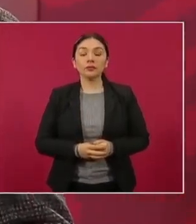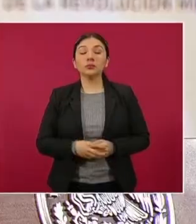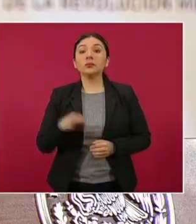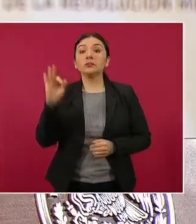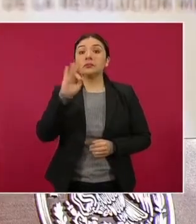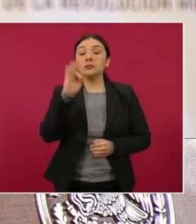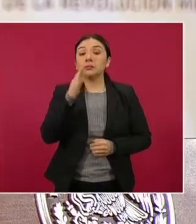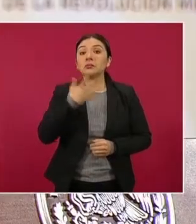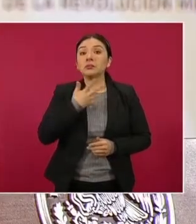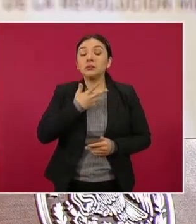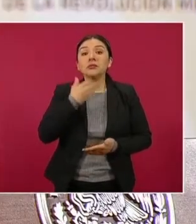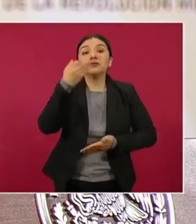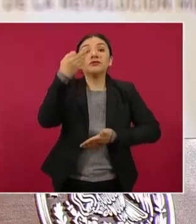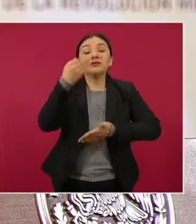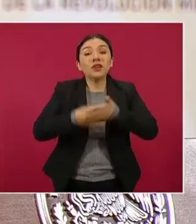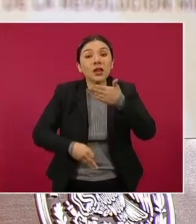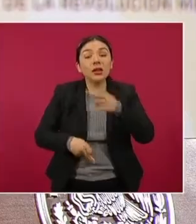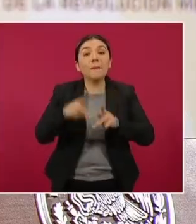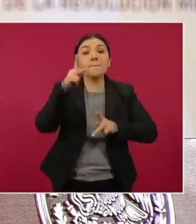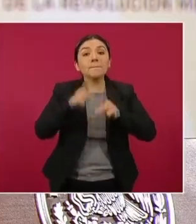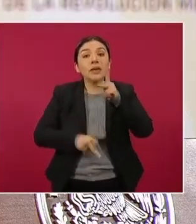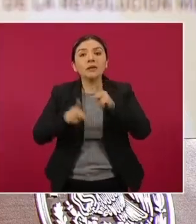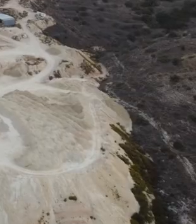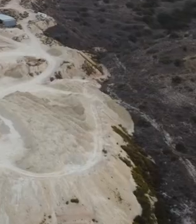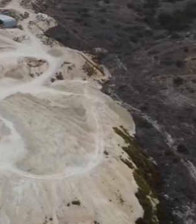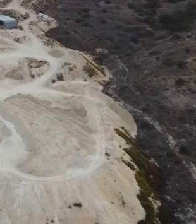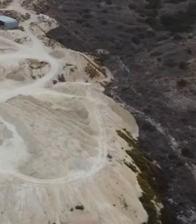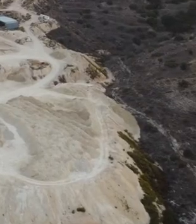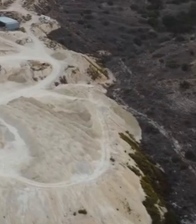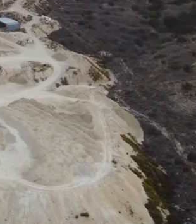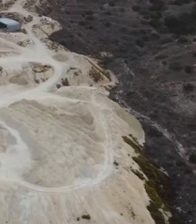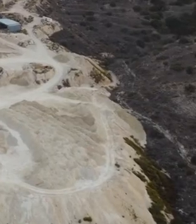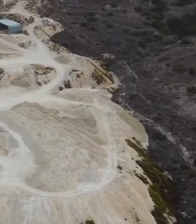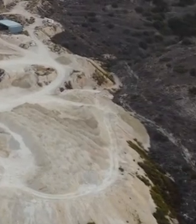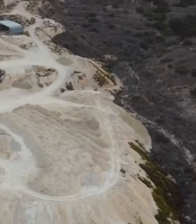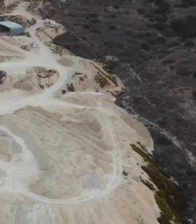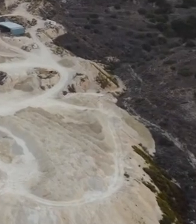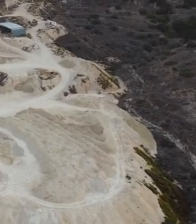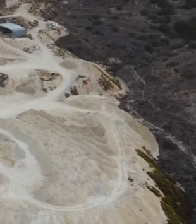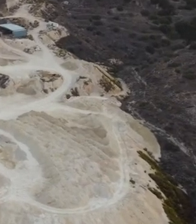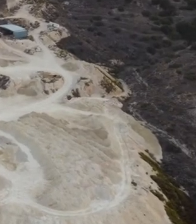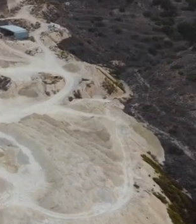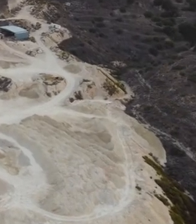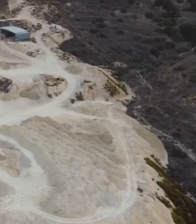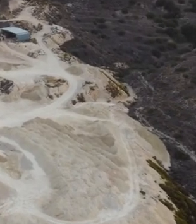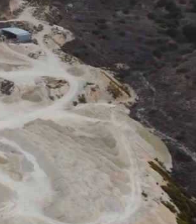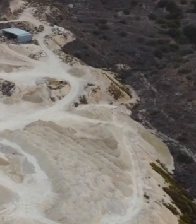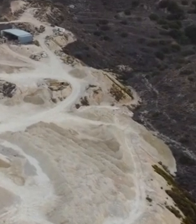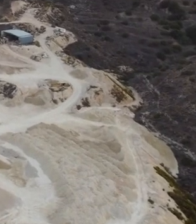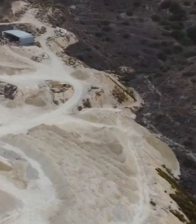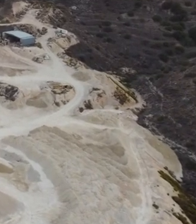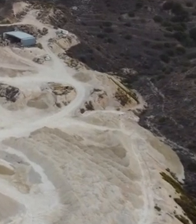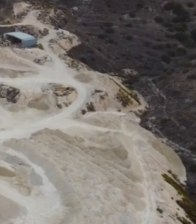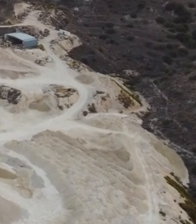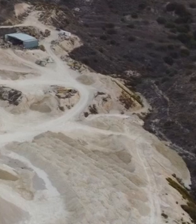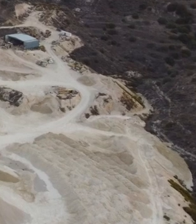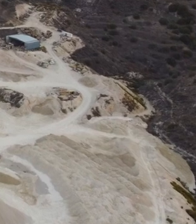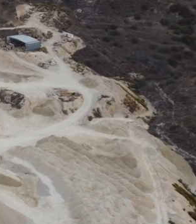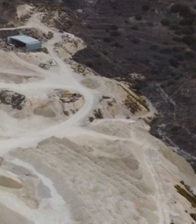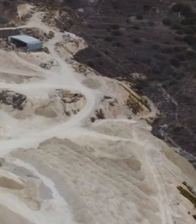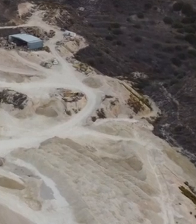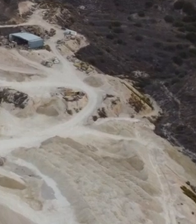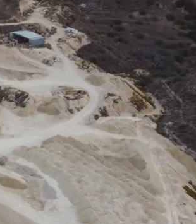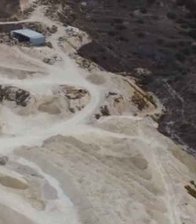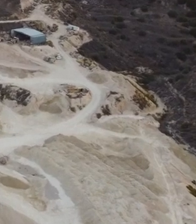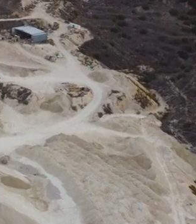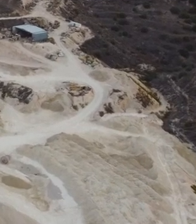contundente a todas aquellas empresas que quieren adueñarse de este mineral en méxico veamos